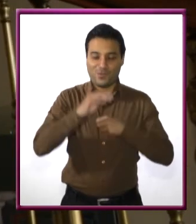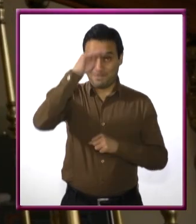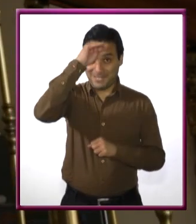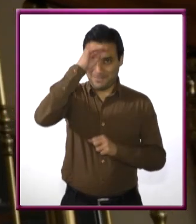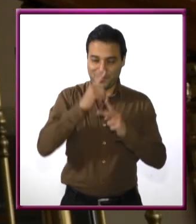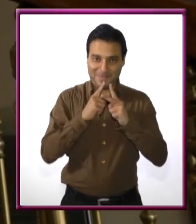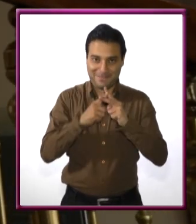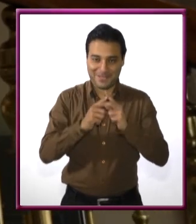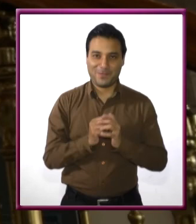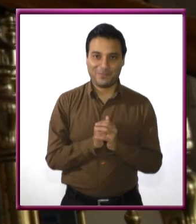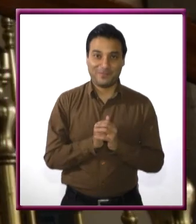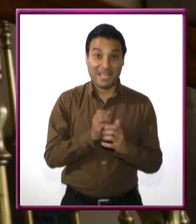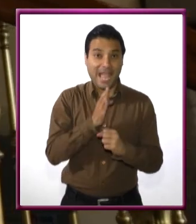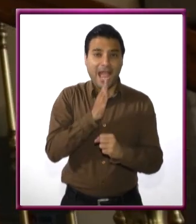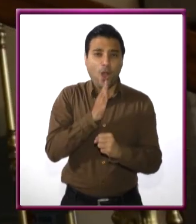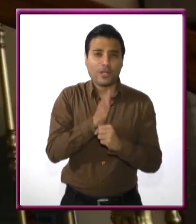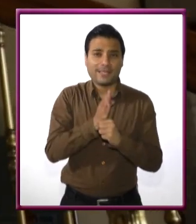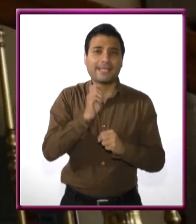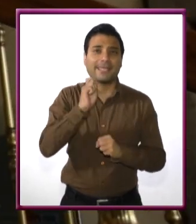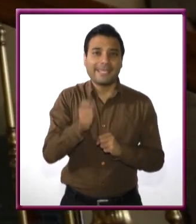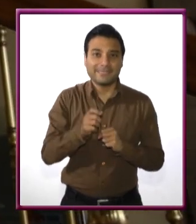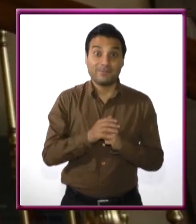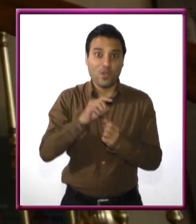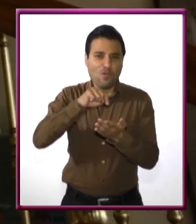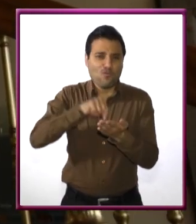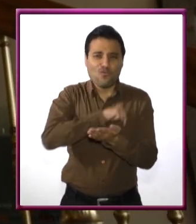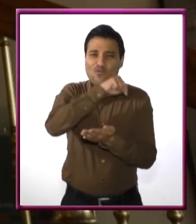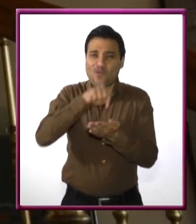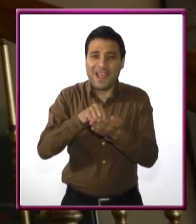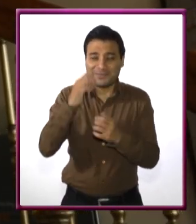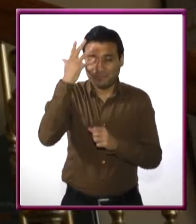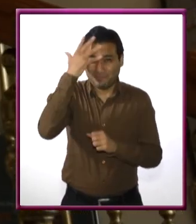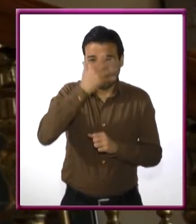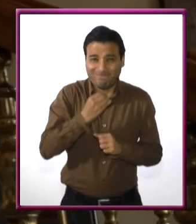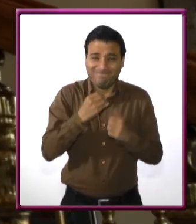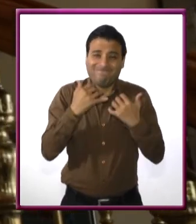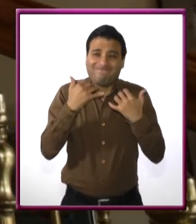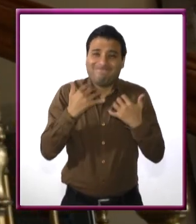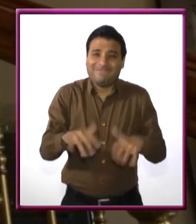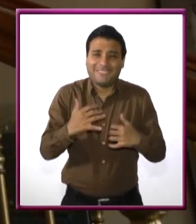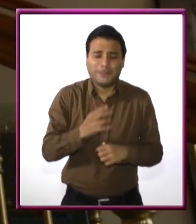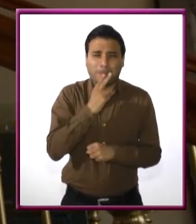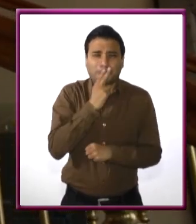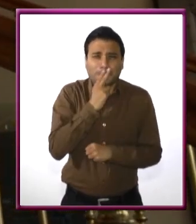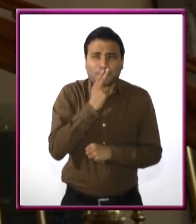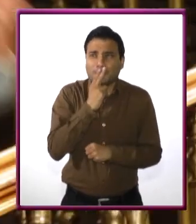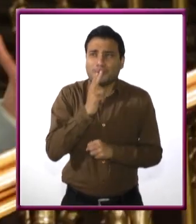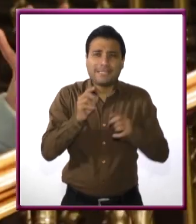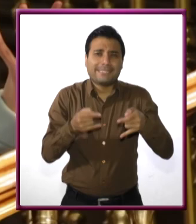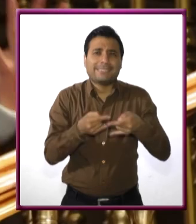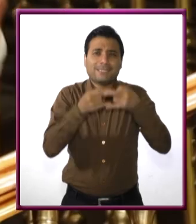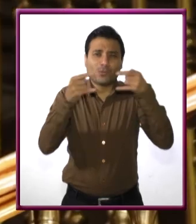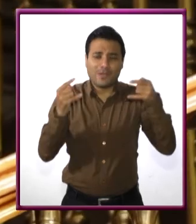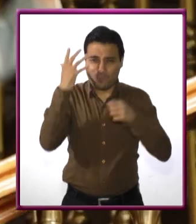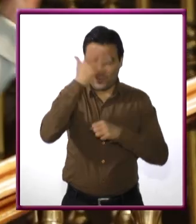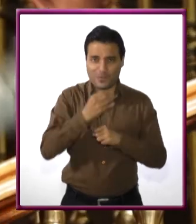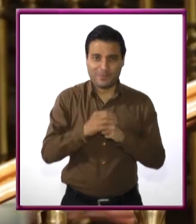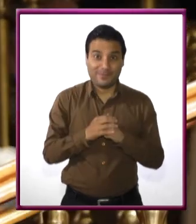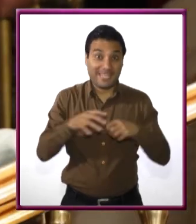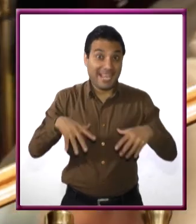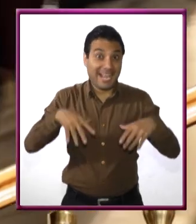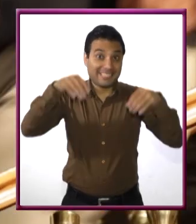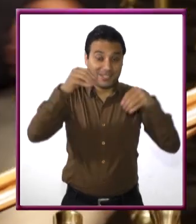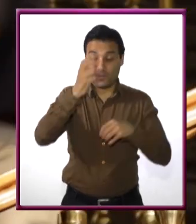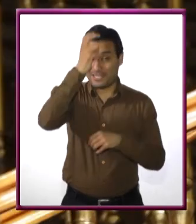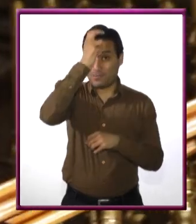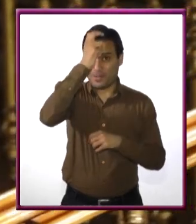Bienvenidos a Pensamiento Matemático. Hoy nos encontramos en una locación impresionante por su valor estético e histórico. El Castillo